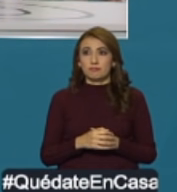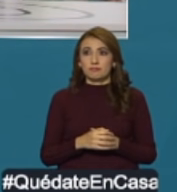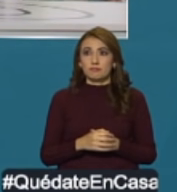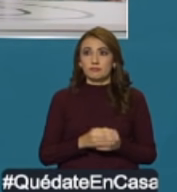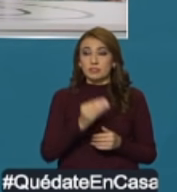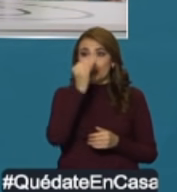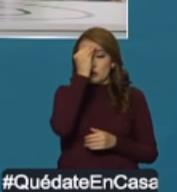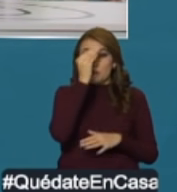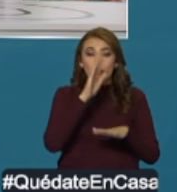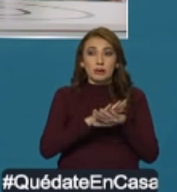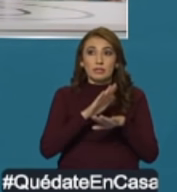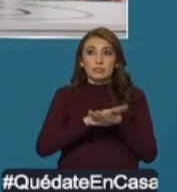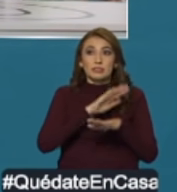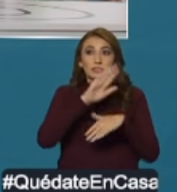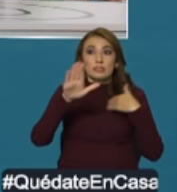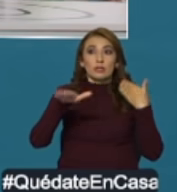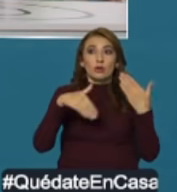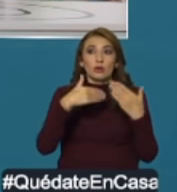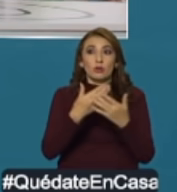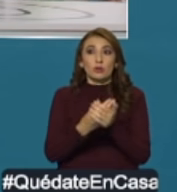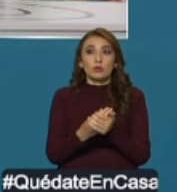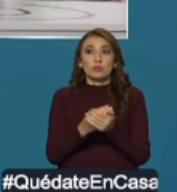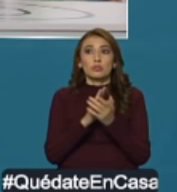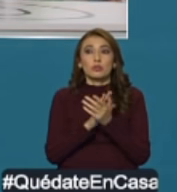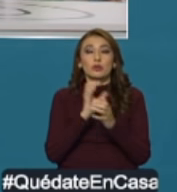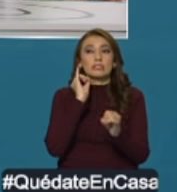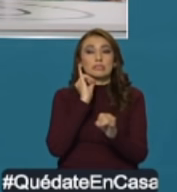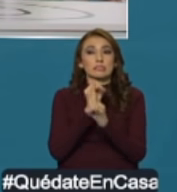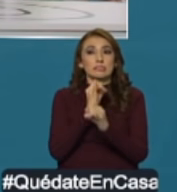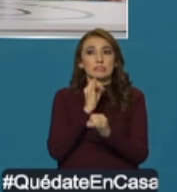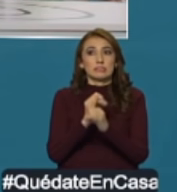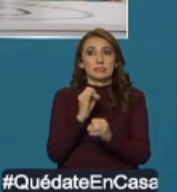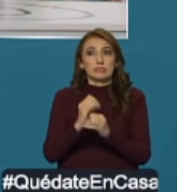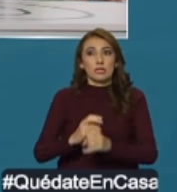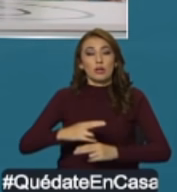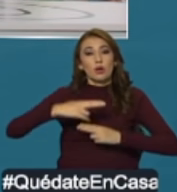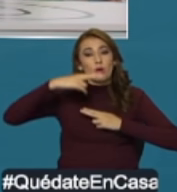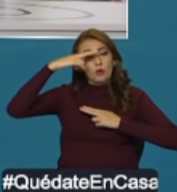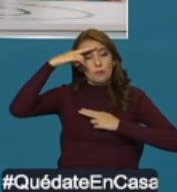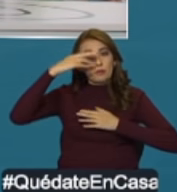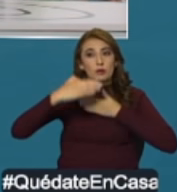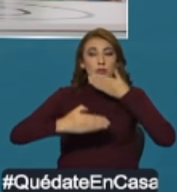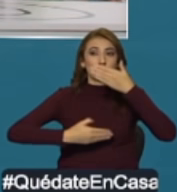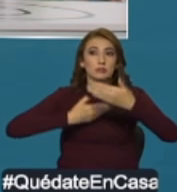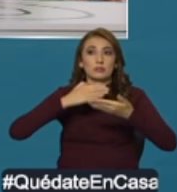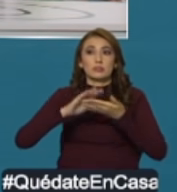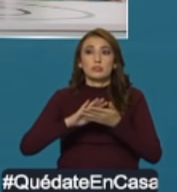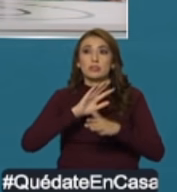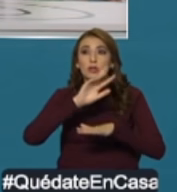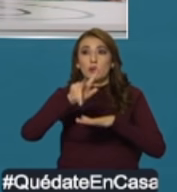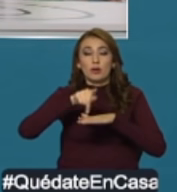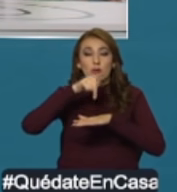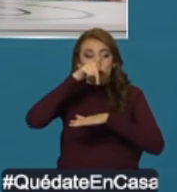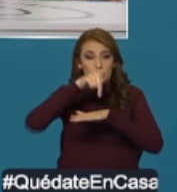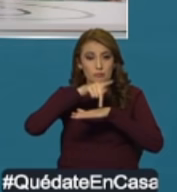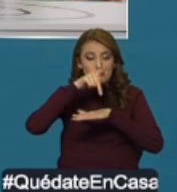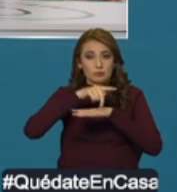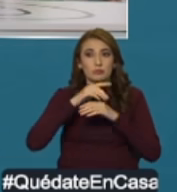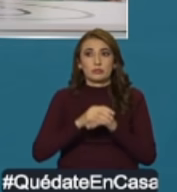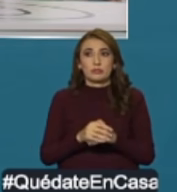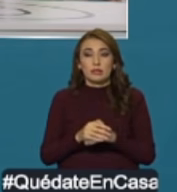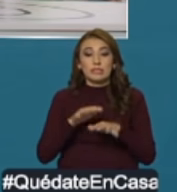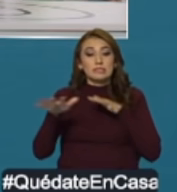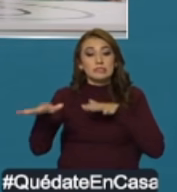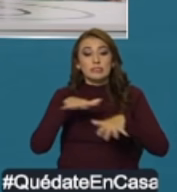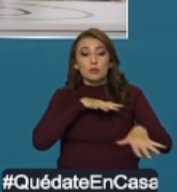Muy buenas tardes con todos, muchísimas gracias. El Instituto Geográfico Militar, como líder del grupo de geoanalítica y en coordinación